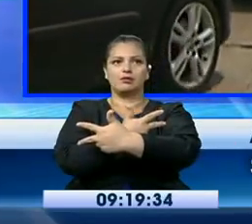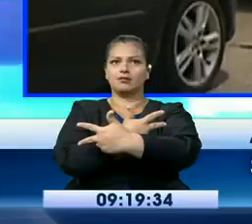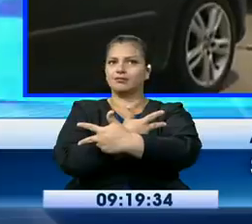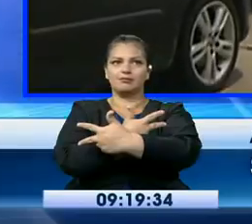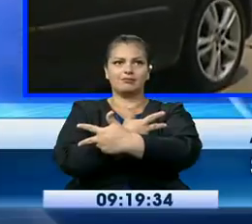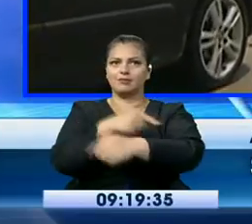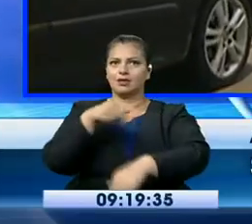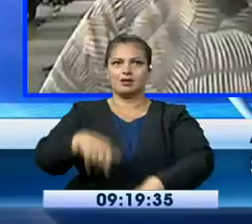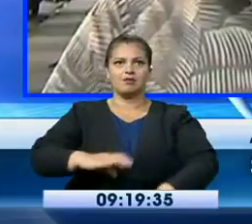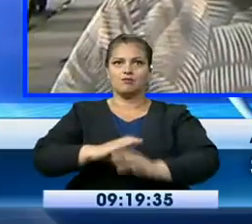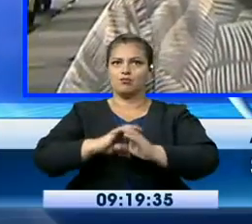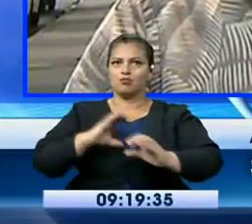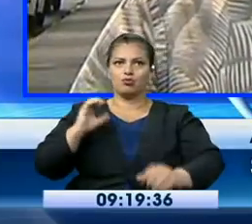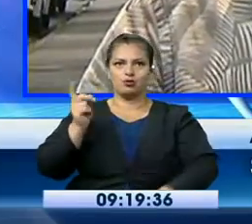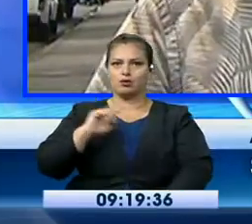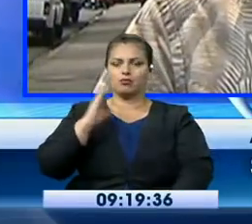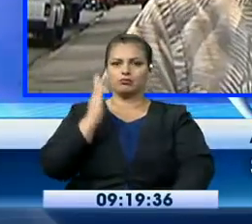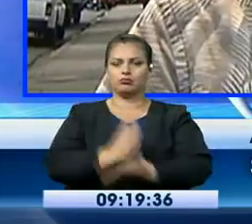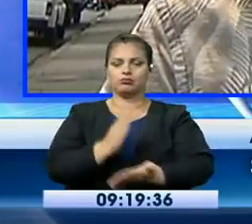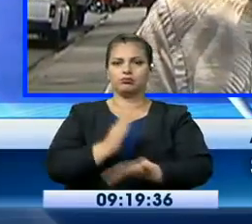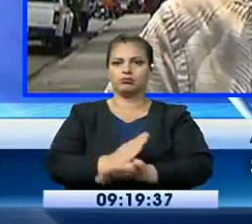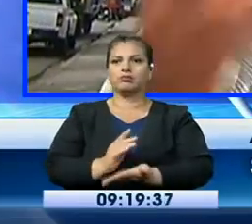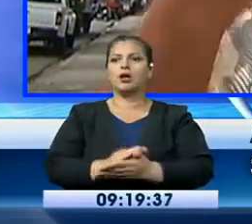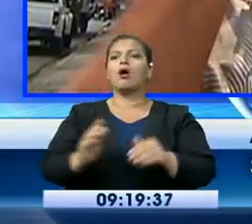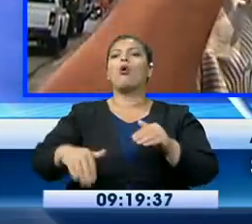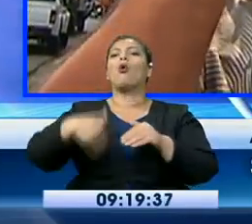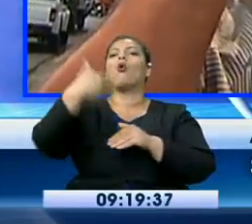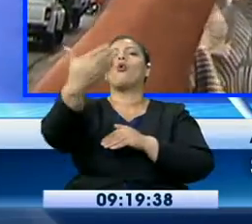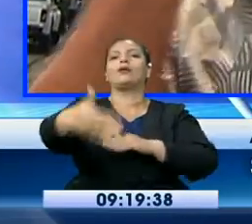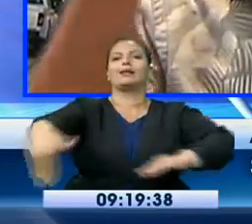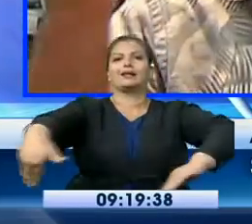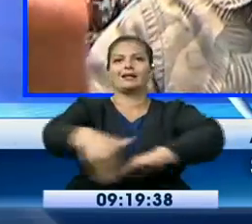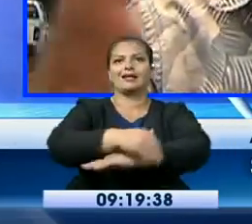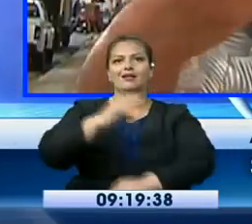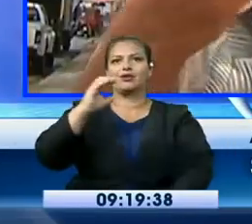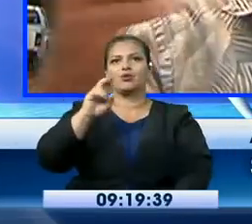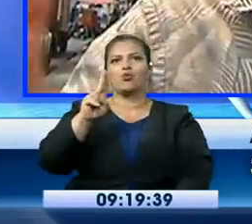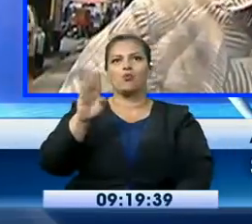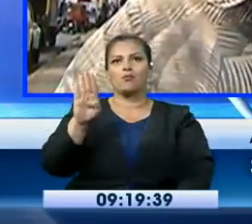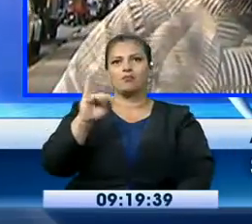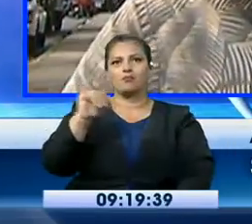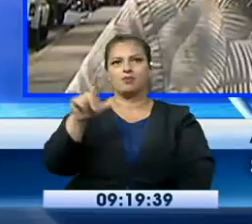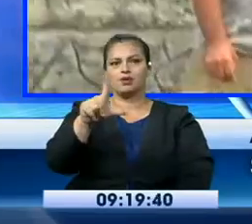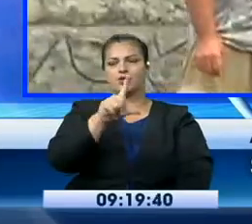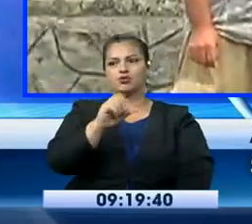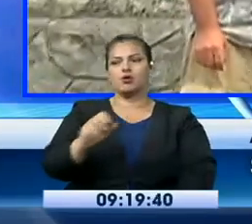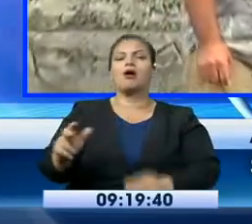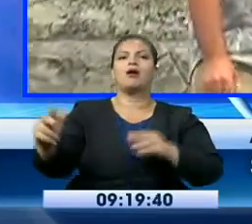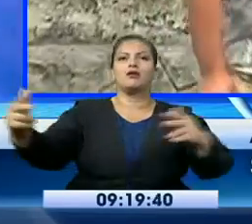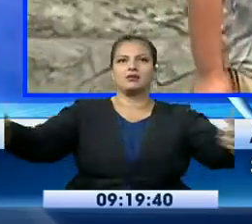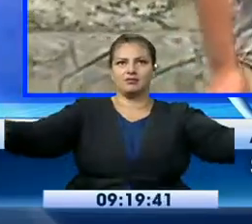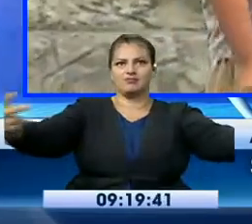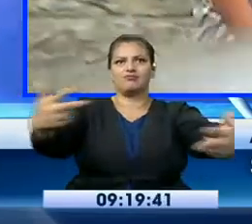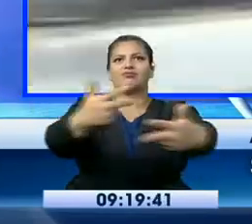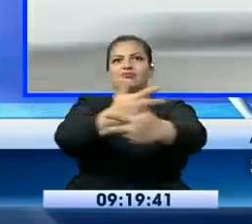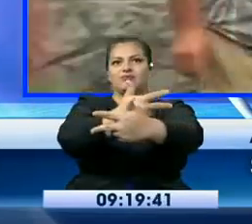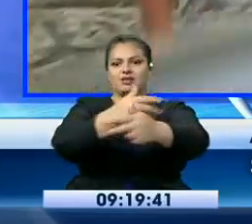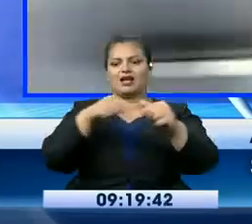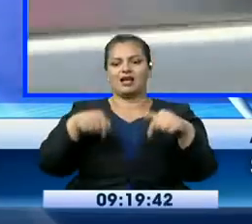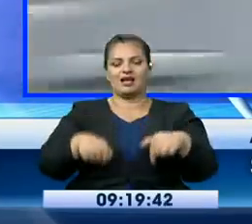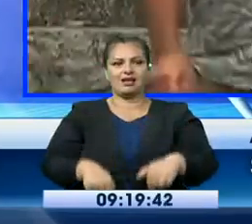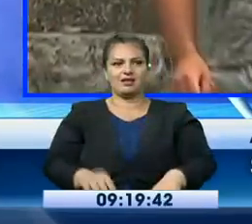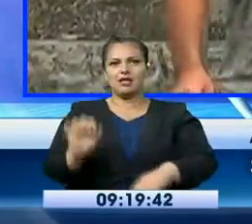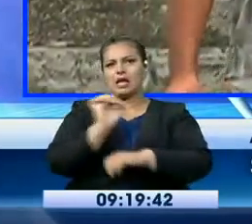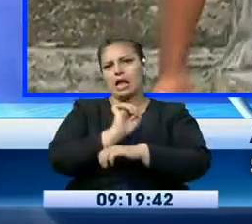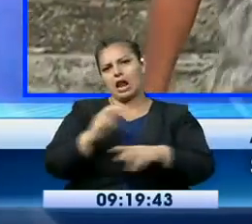creo que creo que se desaparece el mundo primero antes que ellos empiecen a hacer gente que respeta